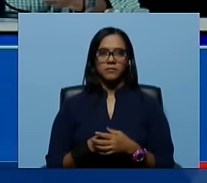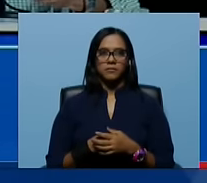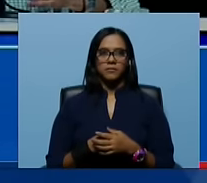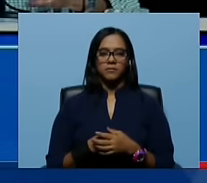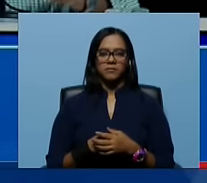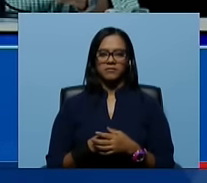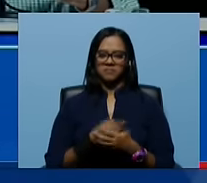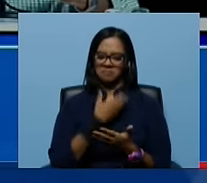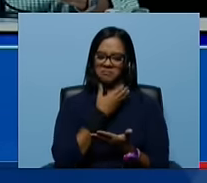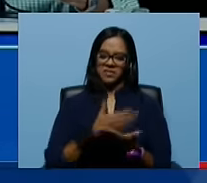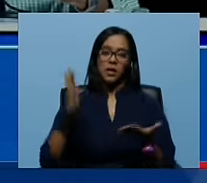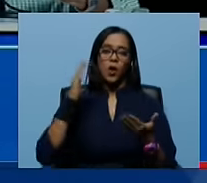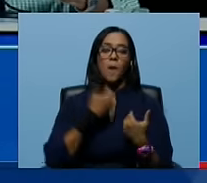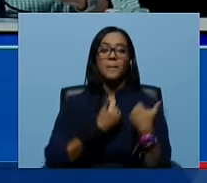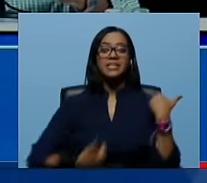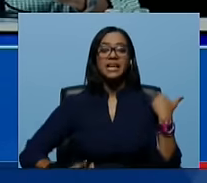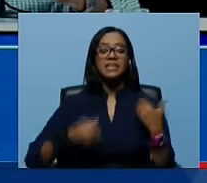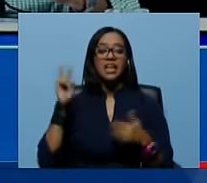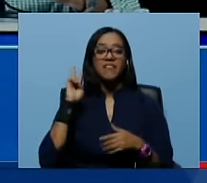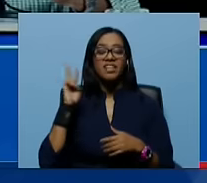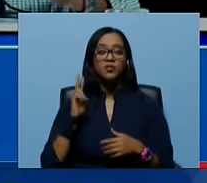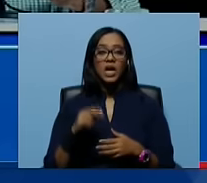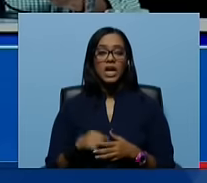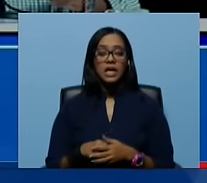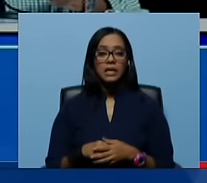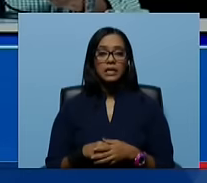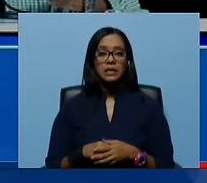Barrían el piso con los presidentes de Venezuela.